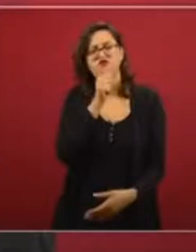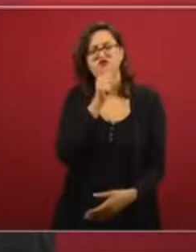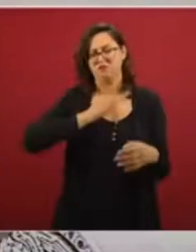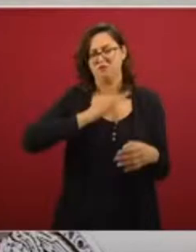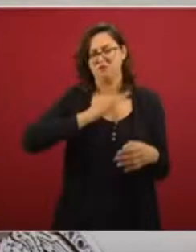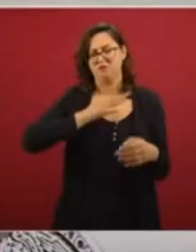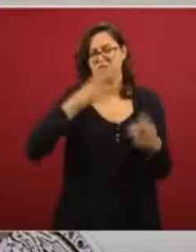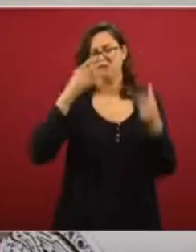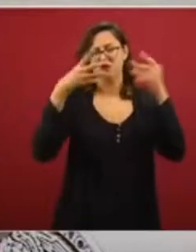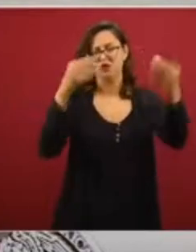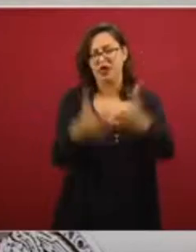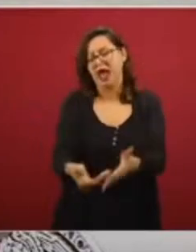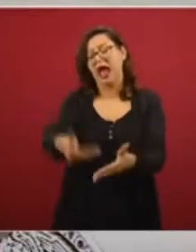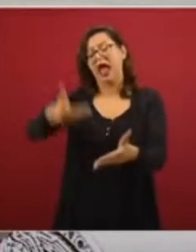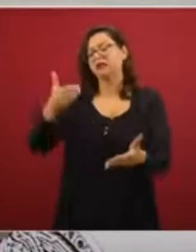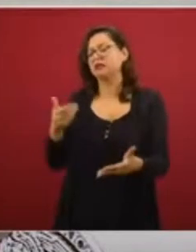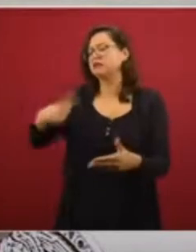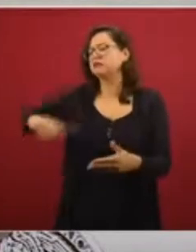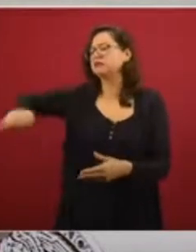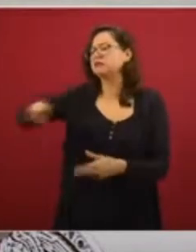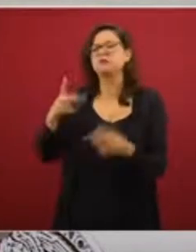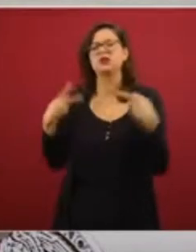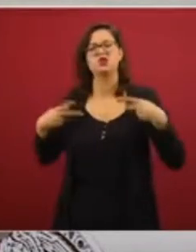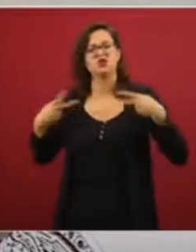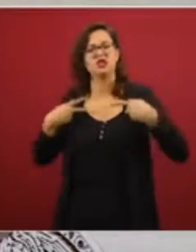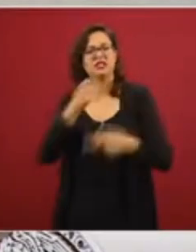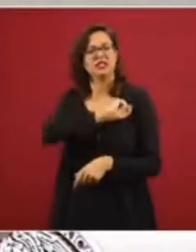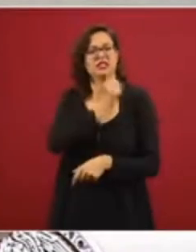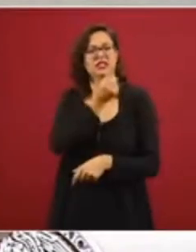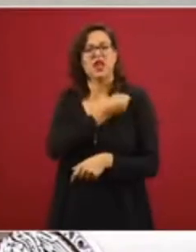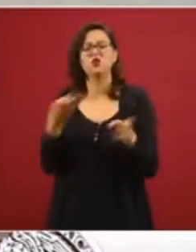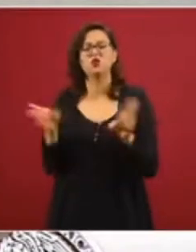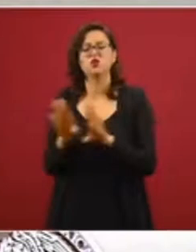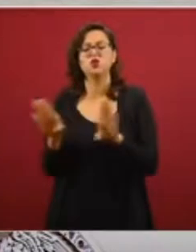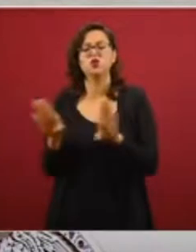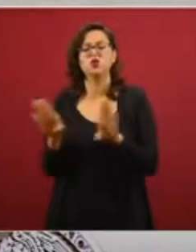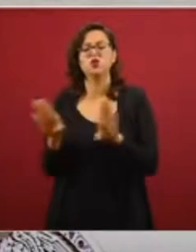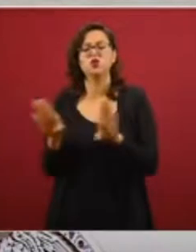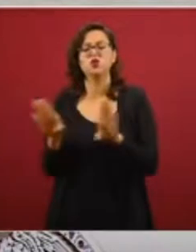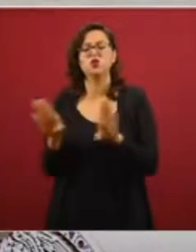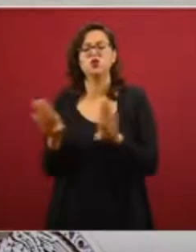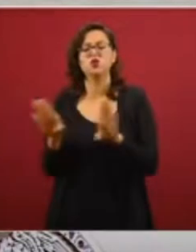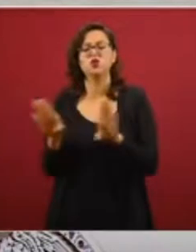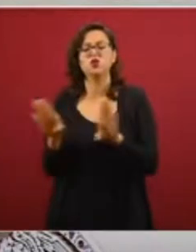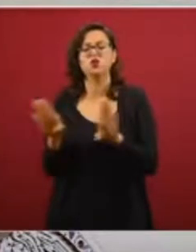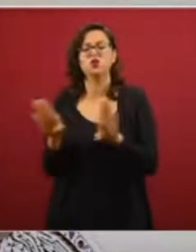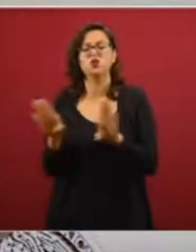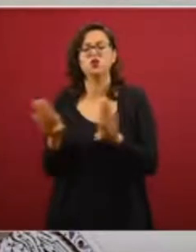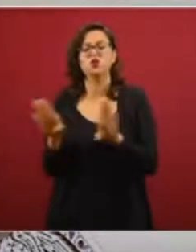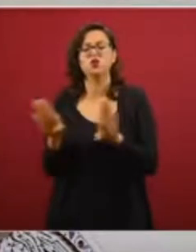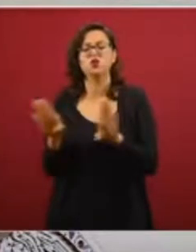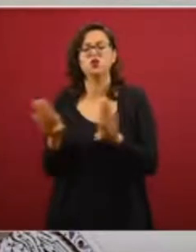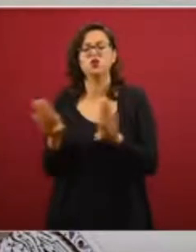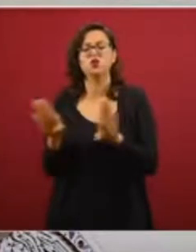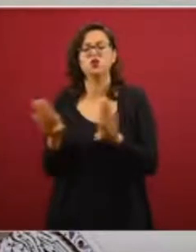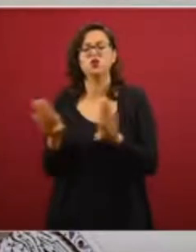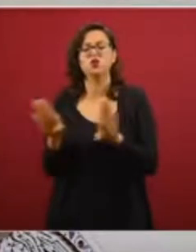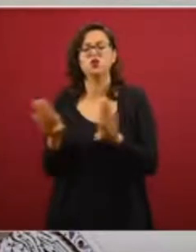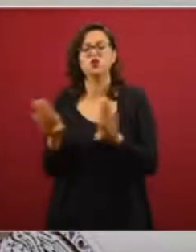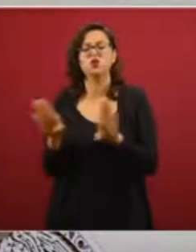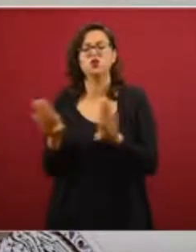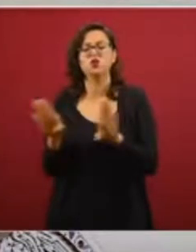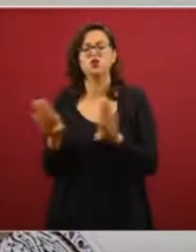Mexico. En México mueren casi 725,000 personas por. In Mexico we have